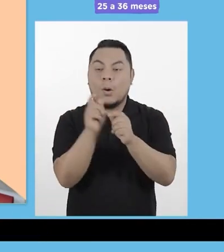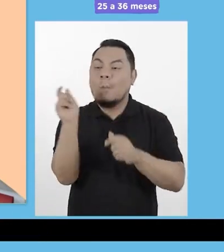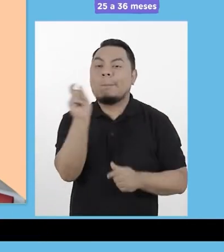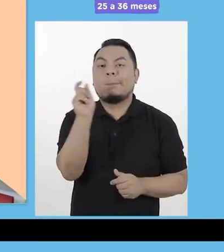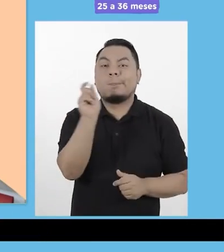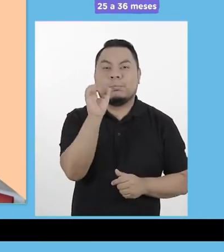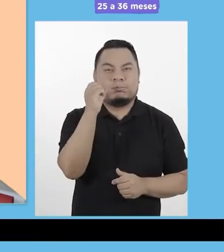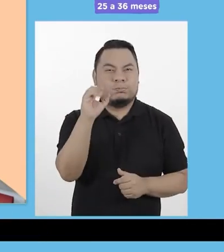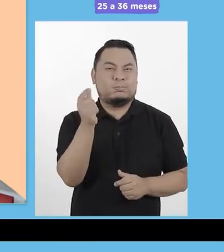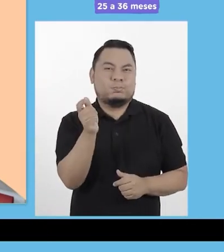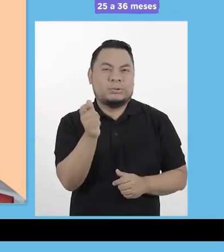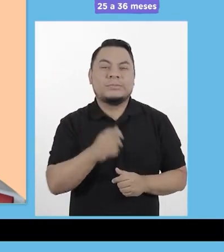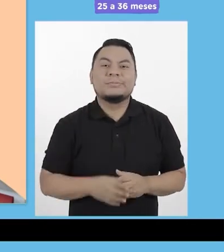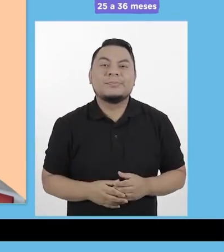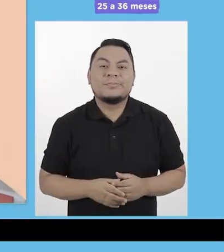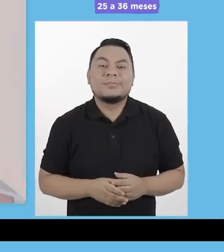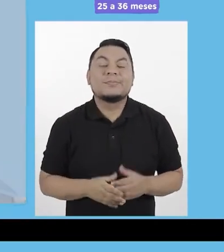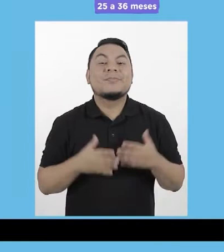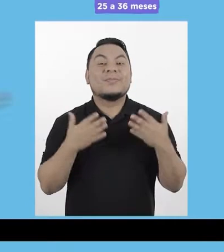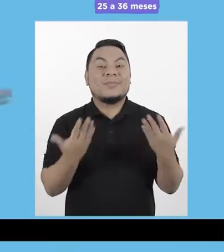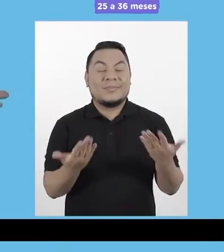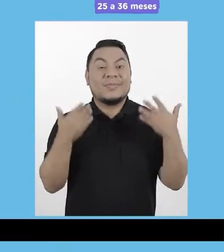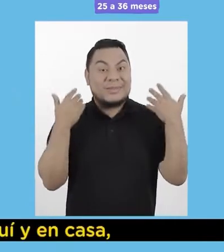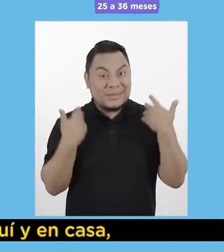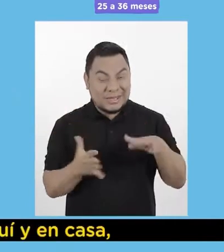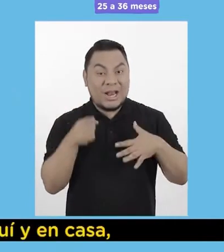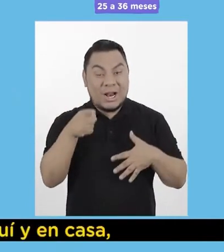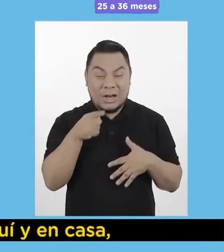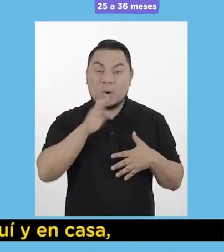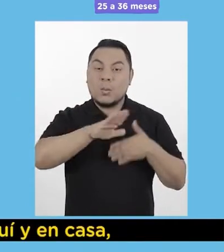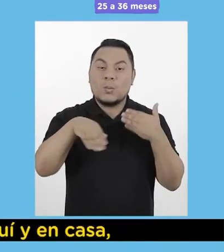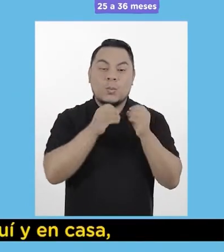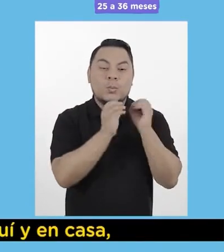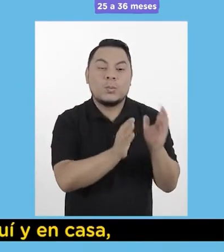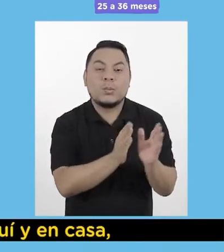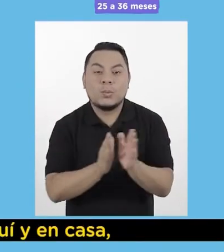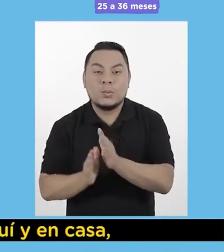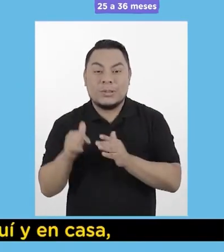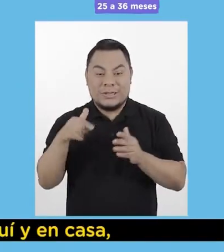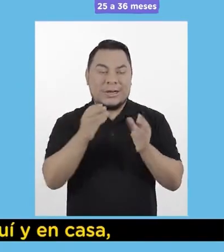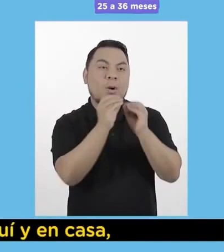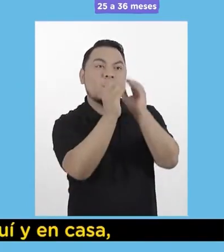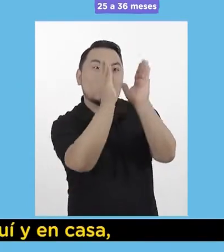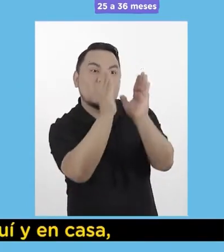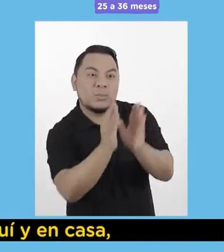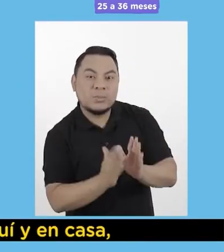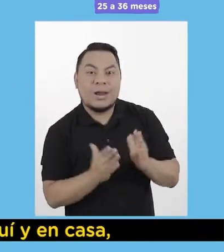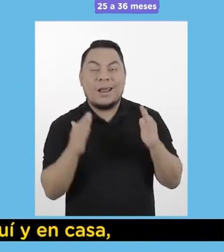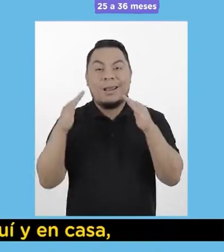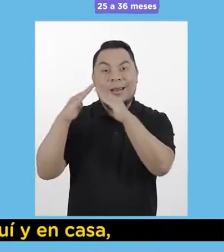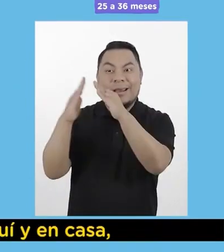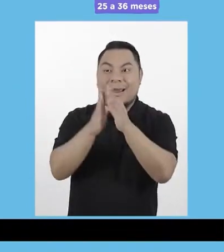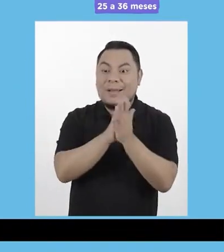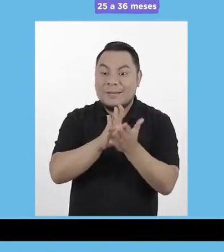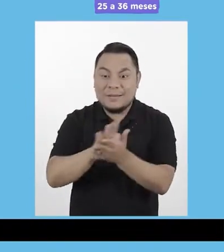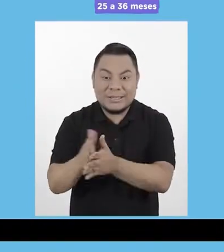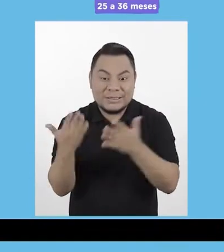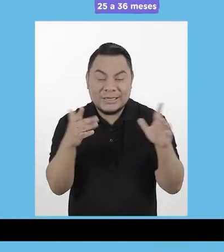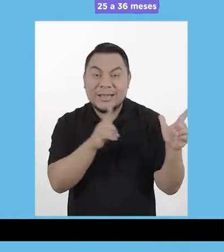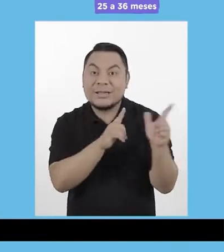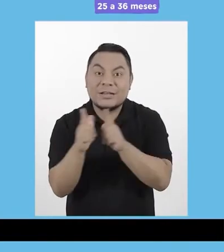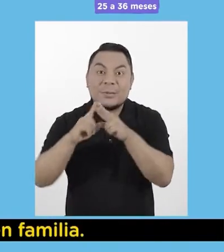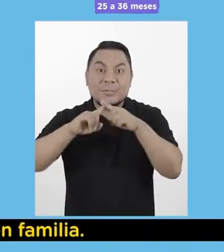un plumón grueso. Bien, mientras vamos ordenando todo por aquí y en casa,